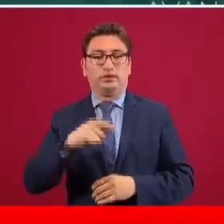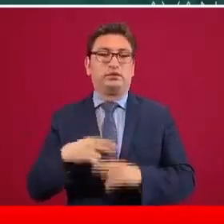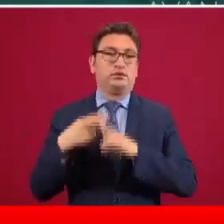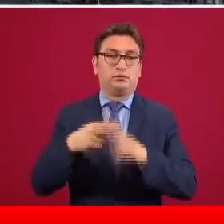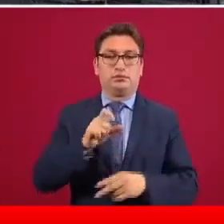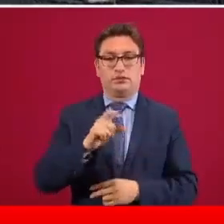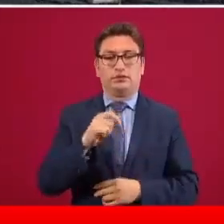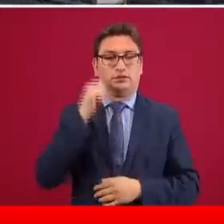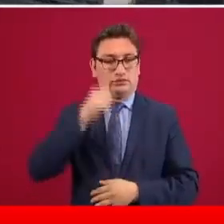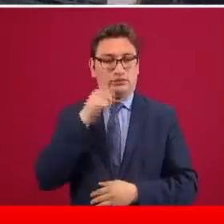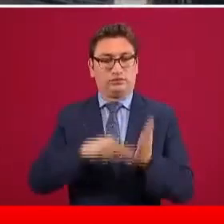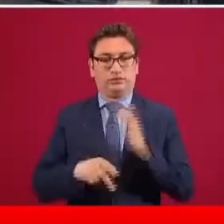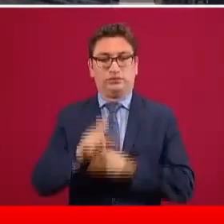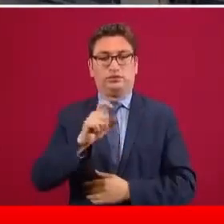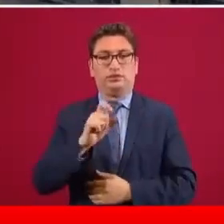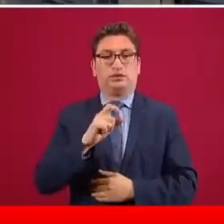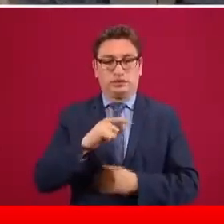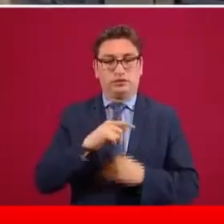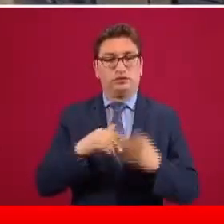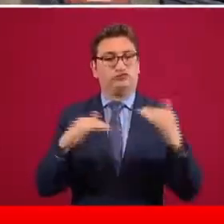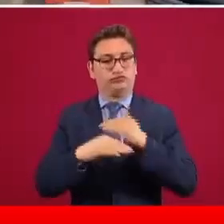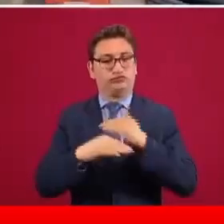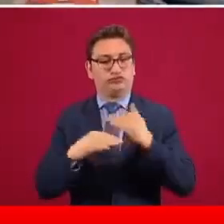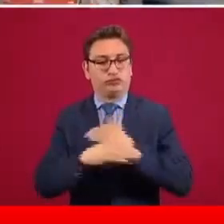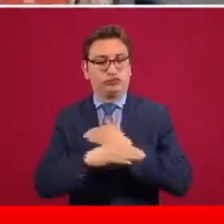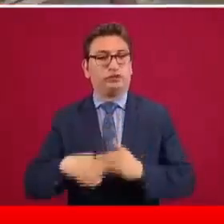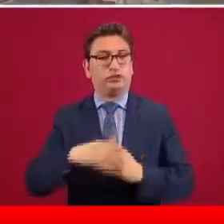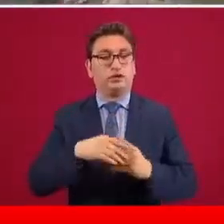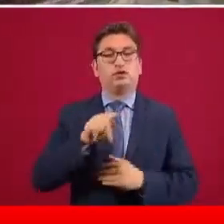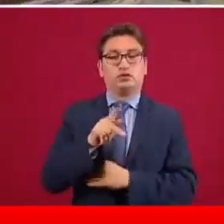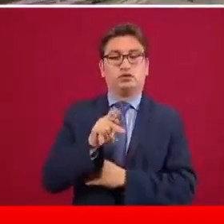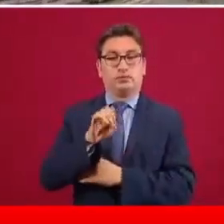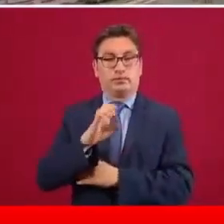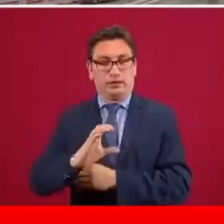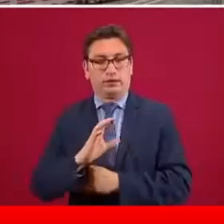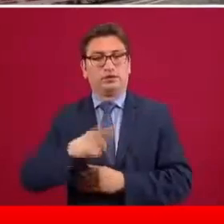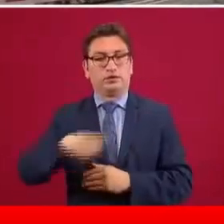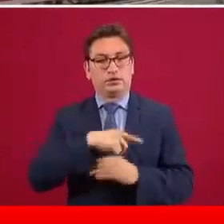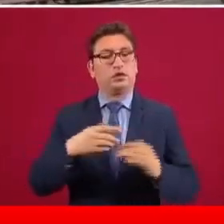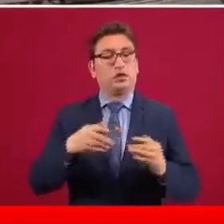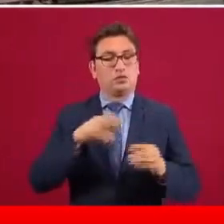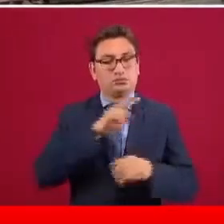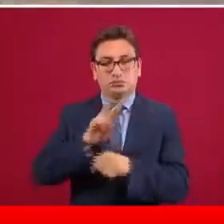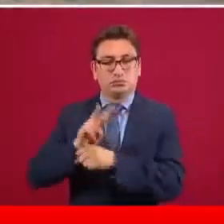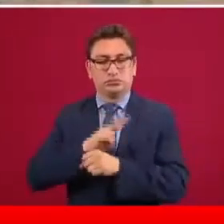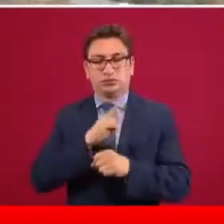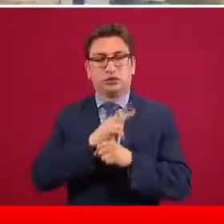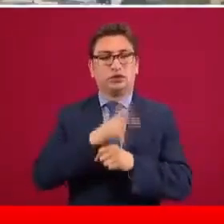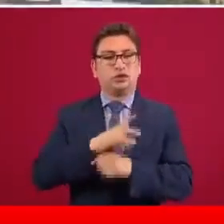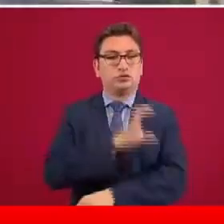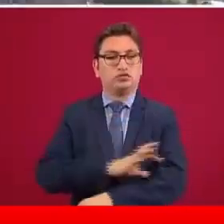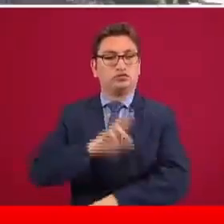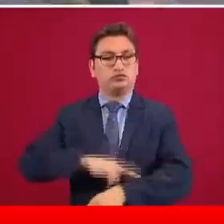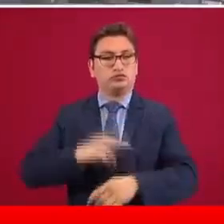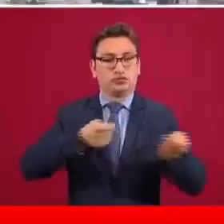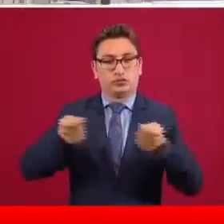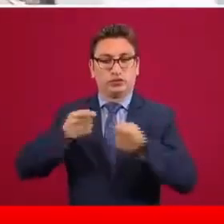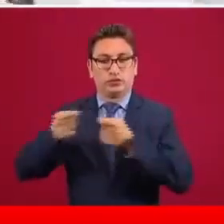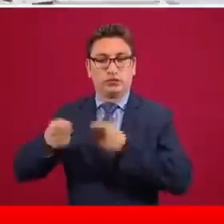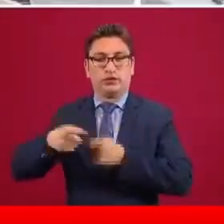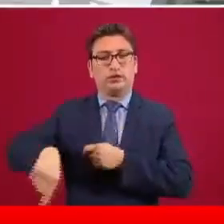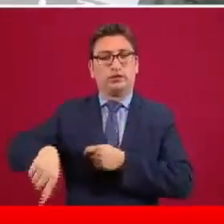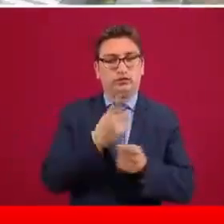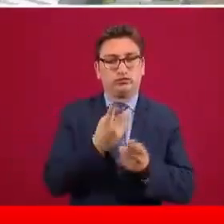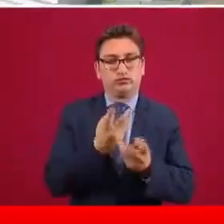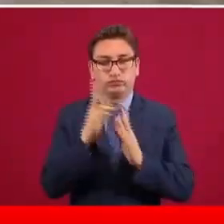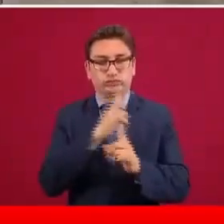2020. En la interconexión vial, tramo Caseta-Tultepec, se lleva a cabo la supervisión y coordinación por parte de la Mesa Ambiental